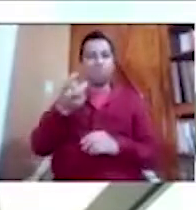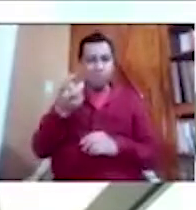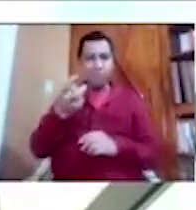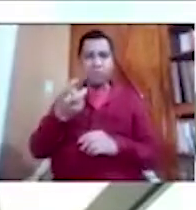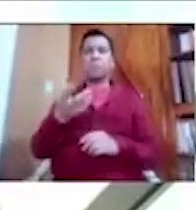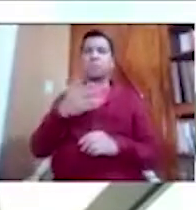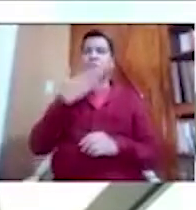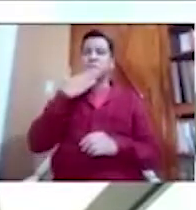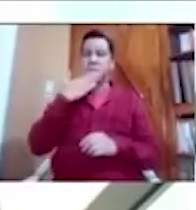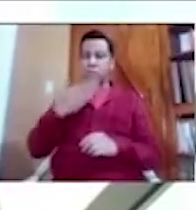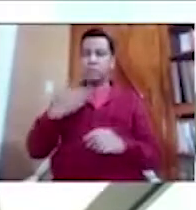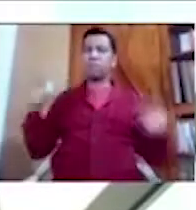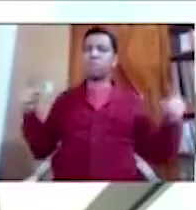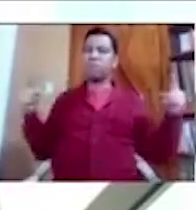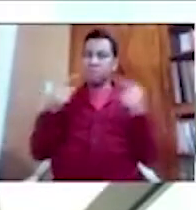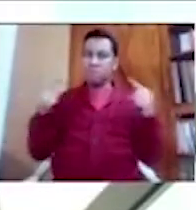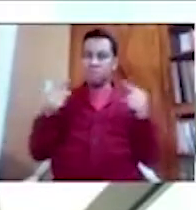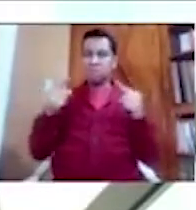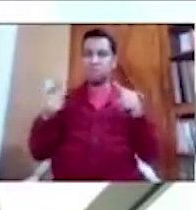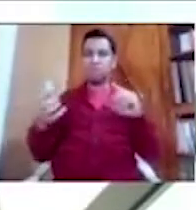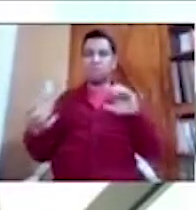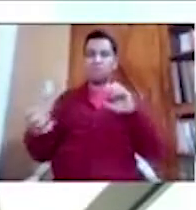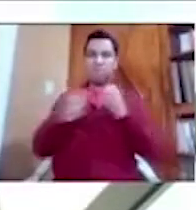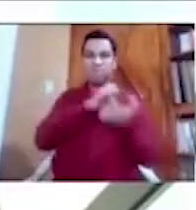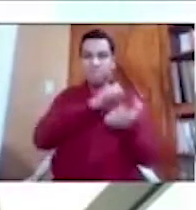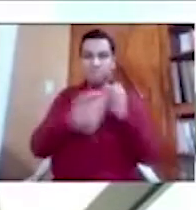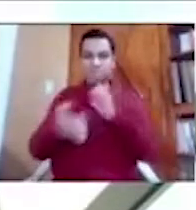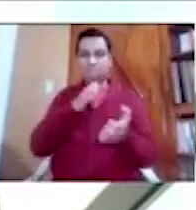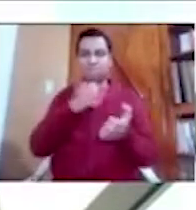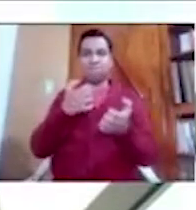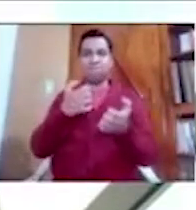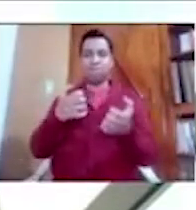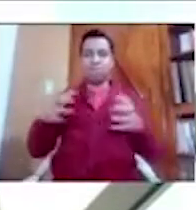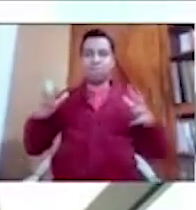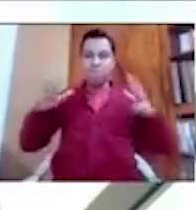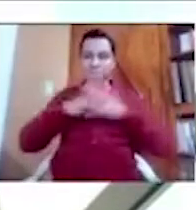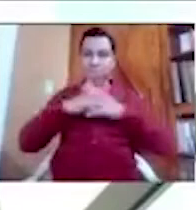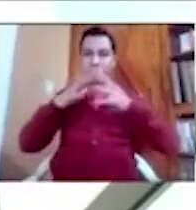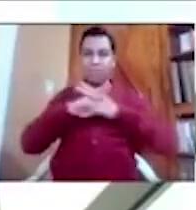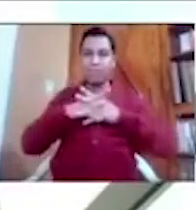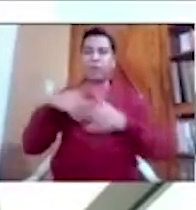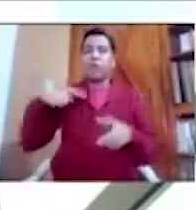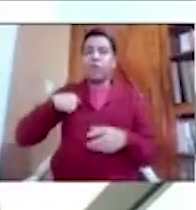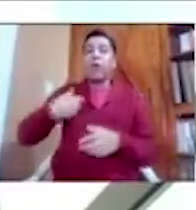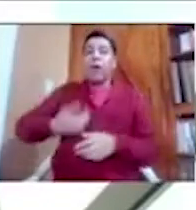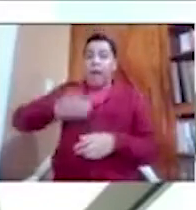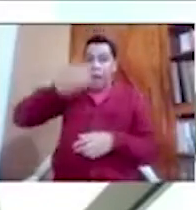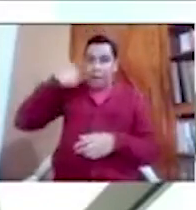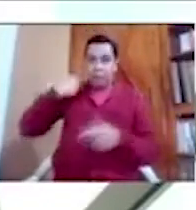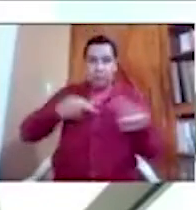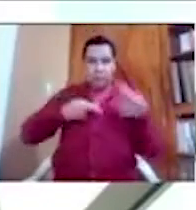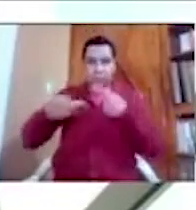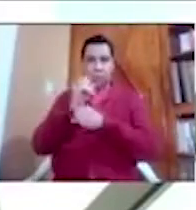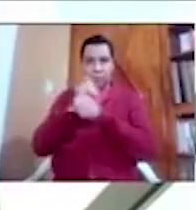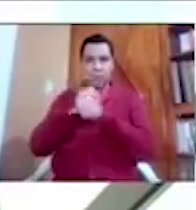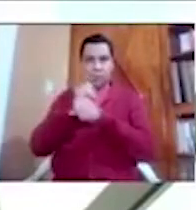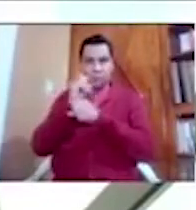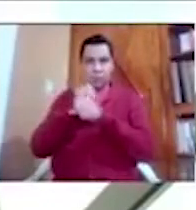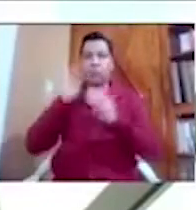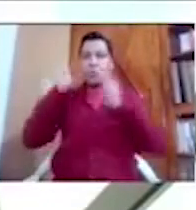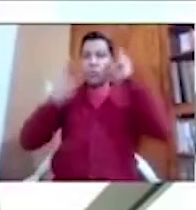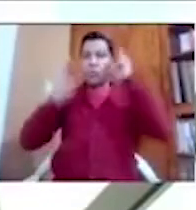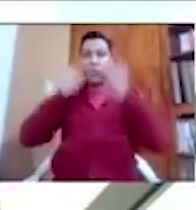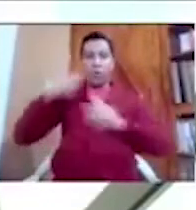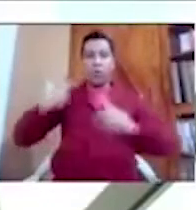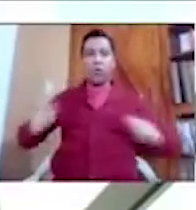rivalidades, los conflictos, a mí me permitió en la investigación que realicé cuando trabajaba en el Museo del Templo Mayor y después